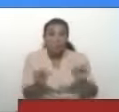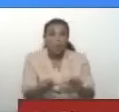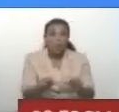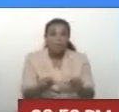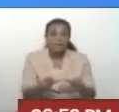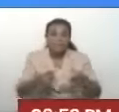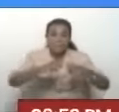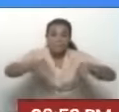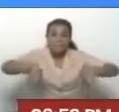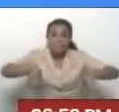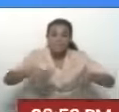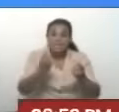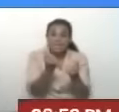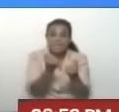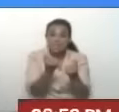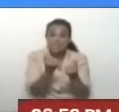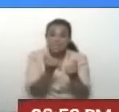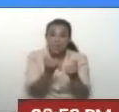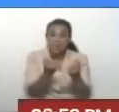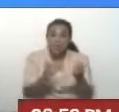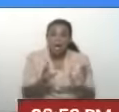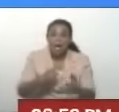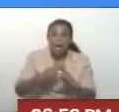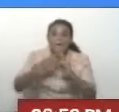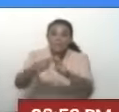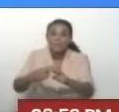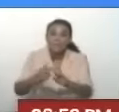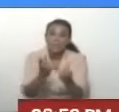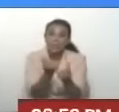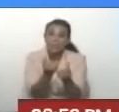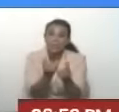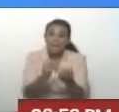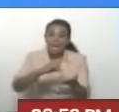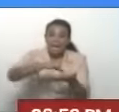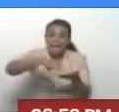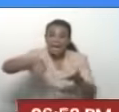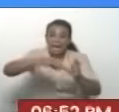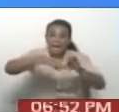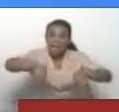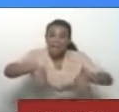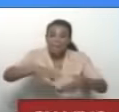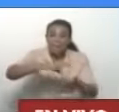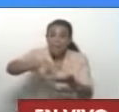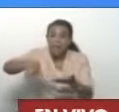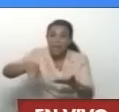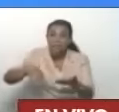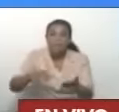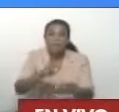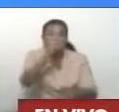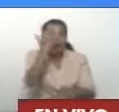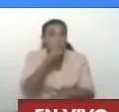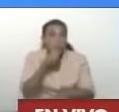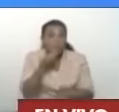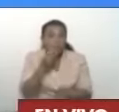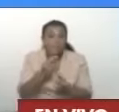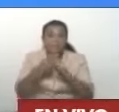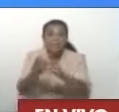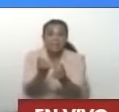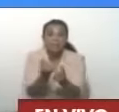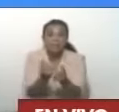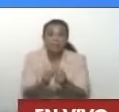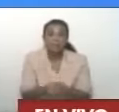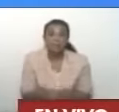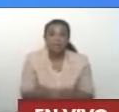billetera digital, financiamiento directo, crédito para la juventud,